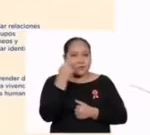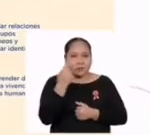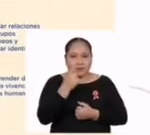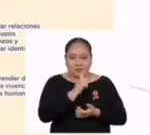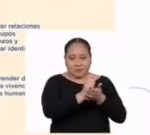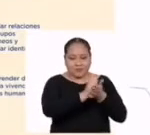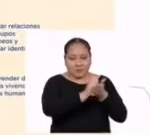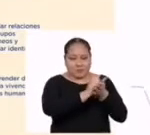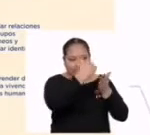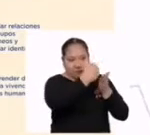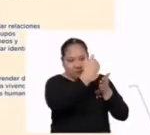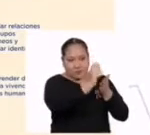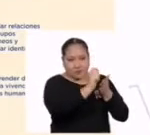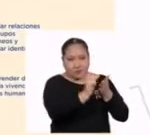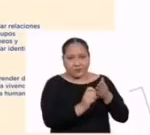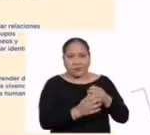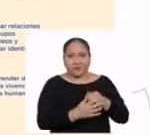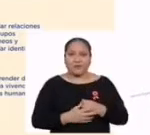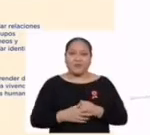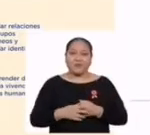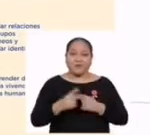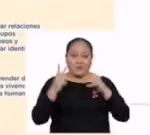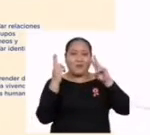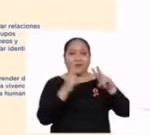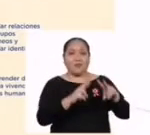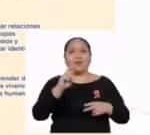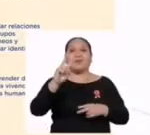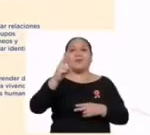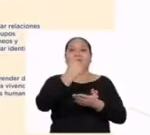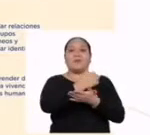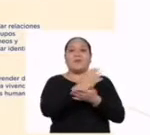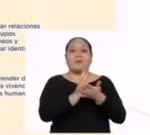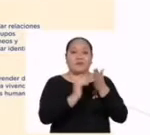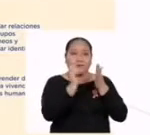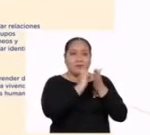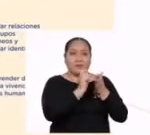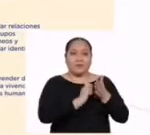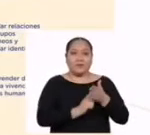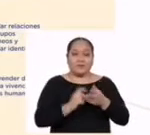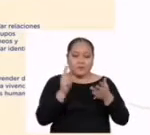esas anotaciones. Pasemos a la segunda parte del texto.